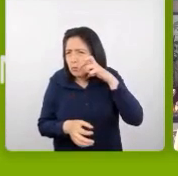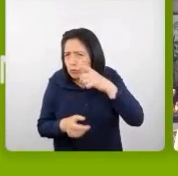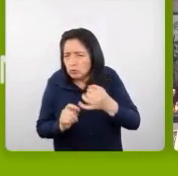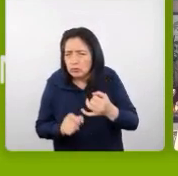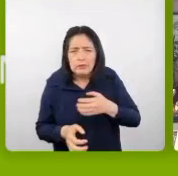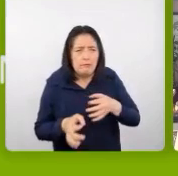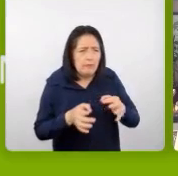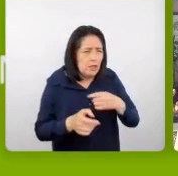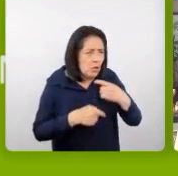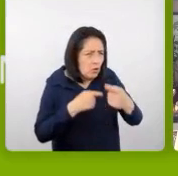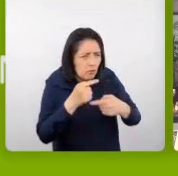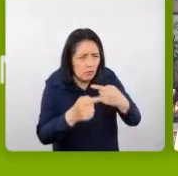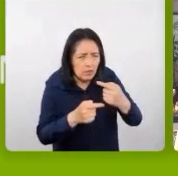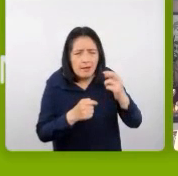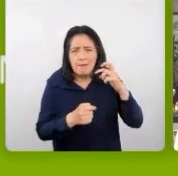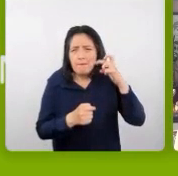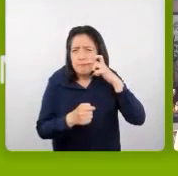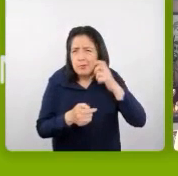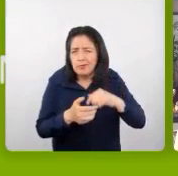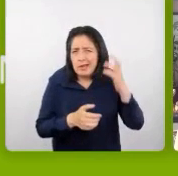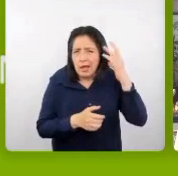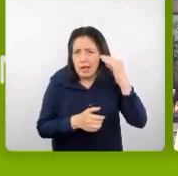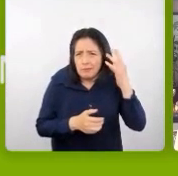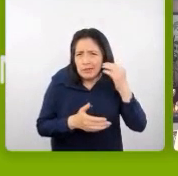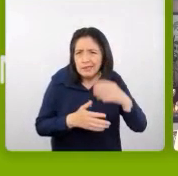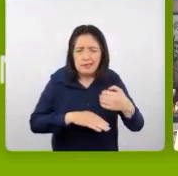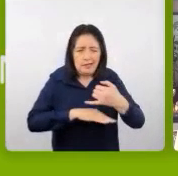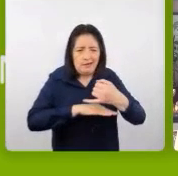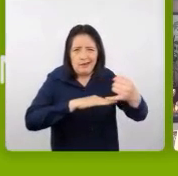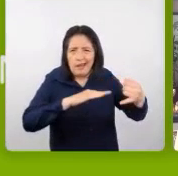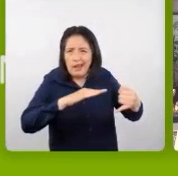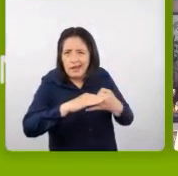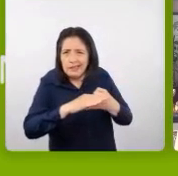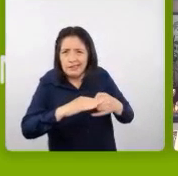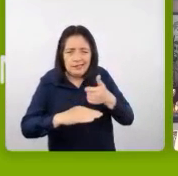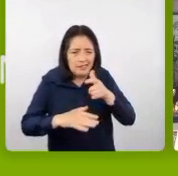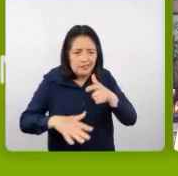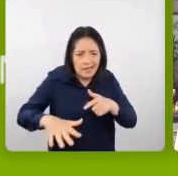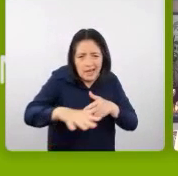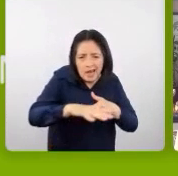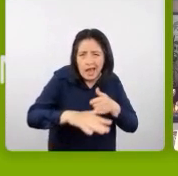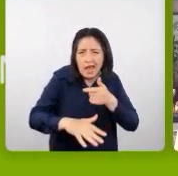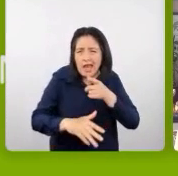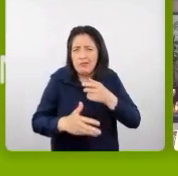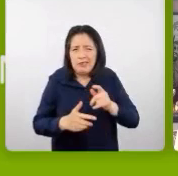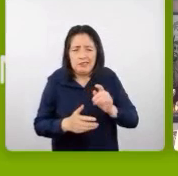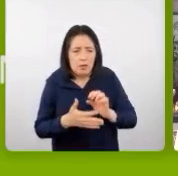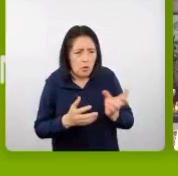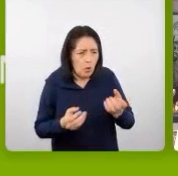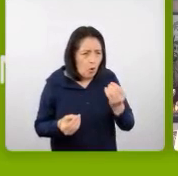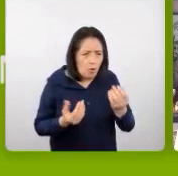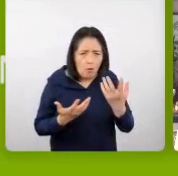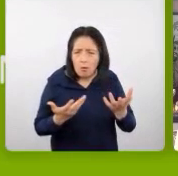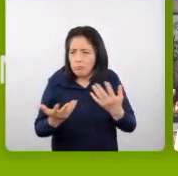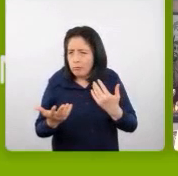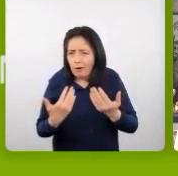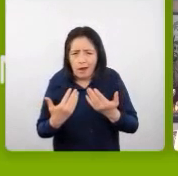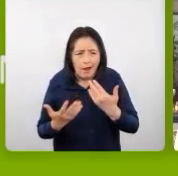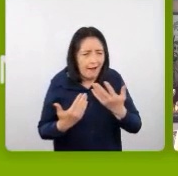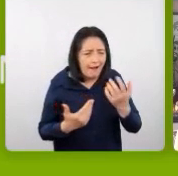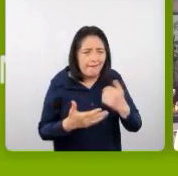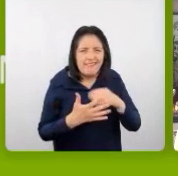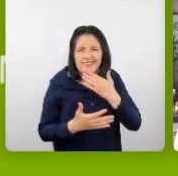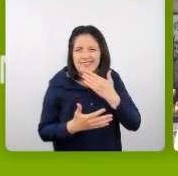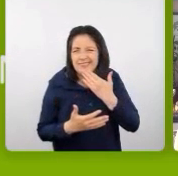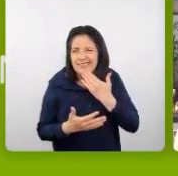de Puno y la experiencia que habían tenido en visitar las islas que estaban en el lago Titicaca, ¿no? Y cómo habían podido conversar con